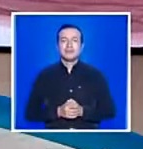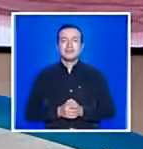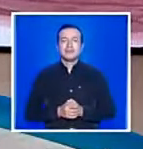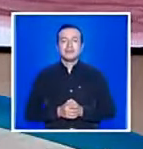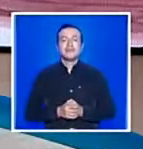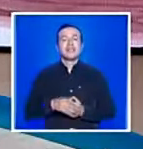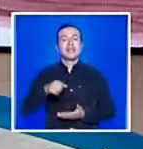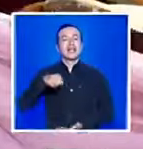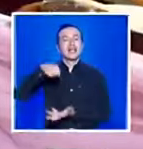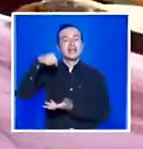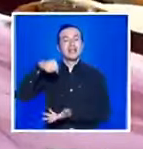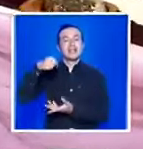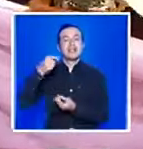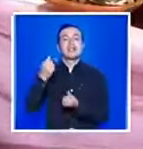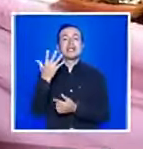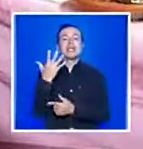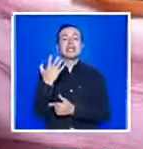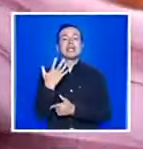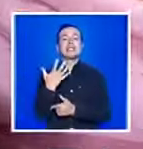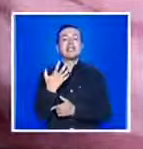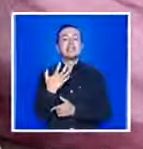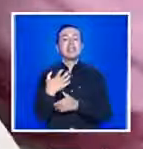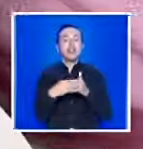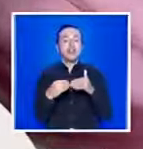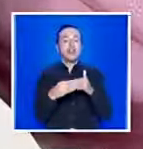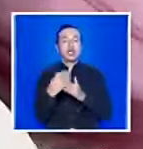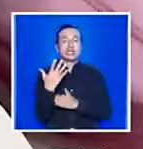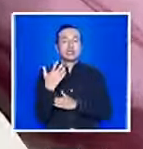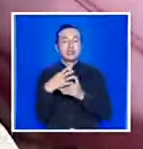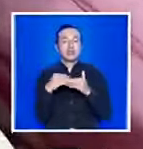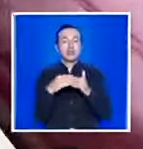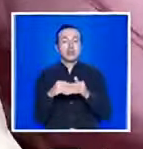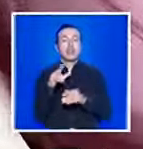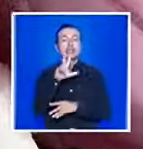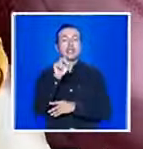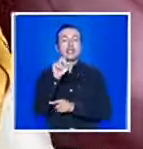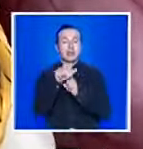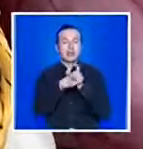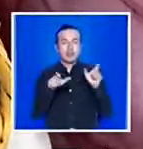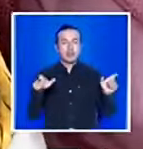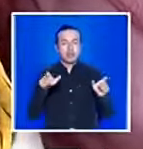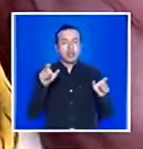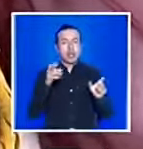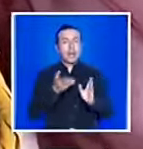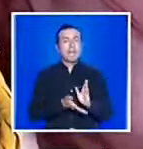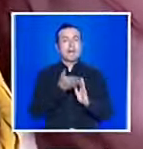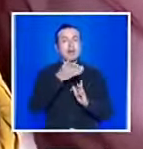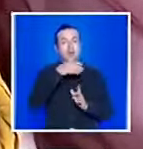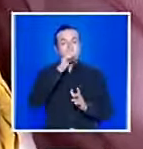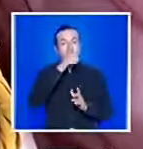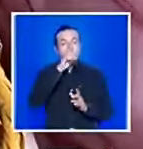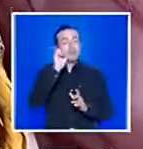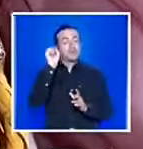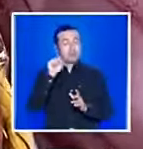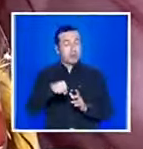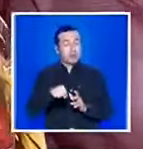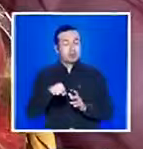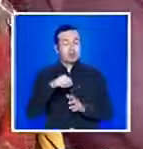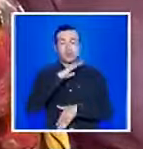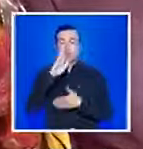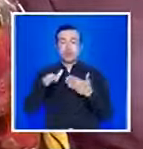Esta canastita les sale por $15 y les surte para 30 personas o más y se pueden repetir, porque esto todo